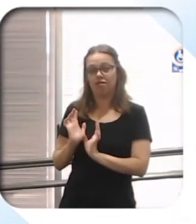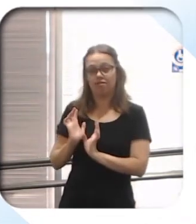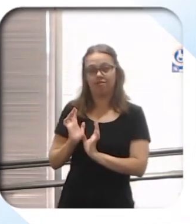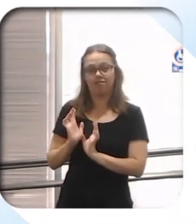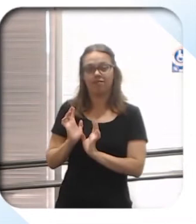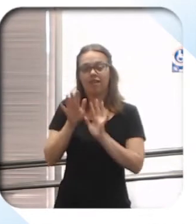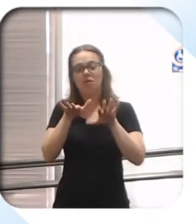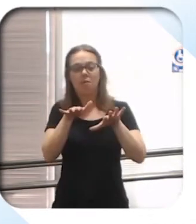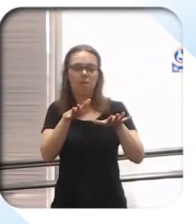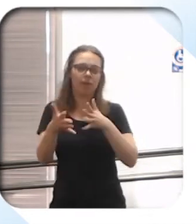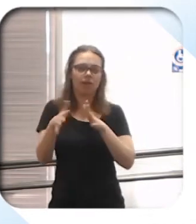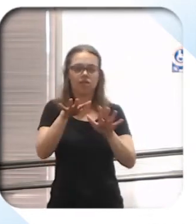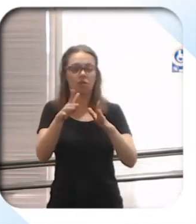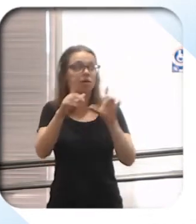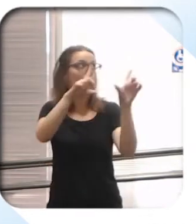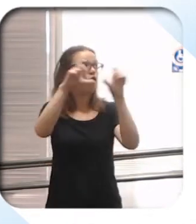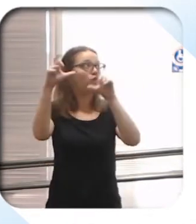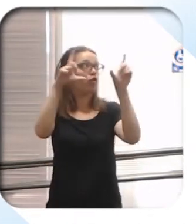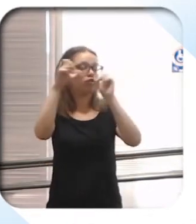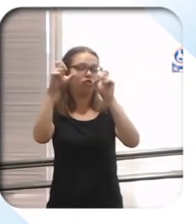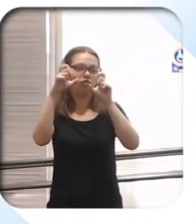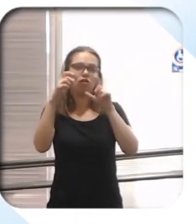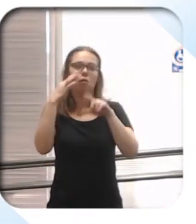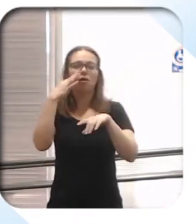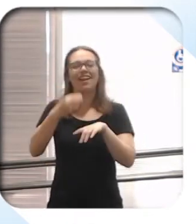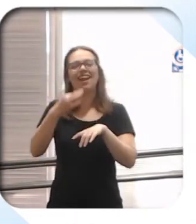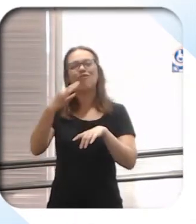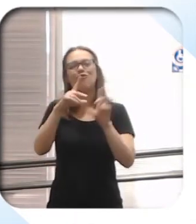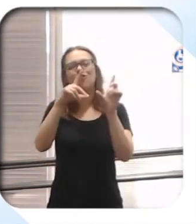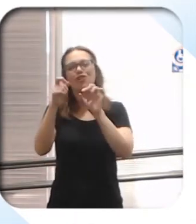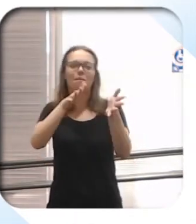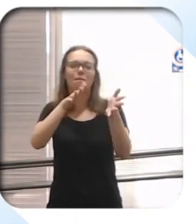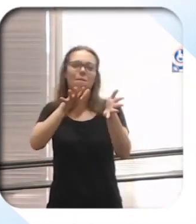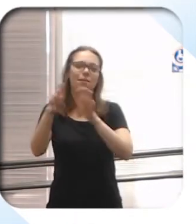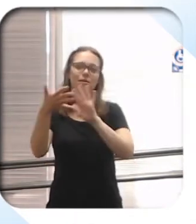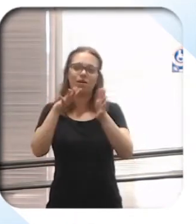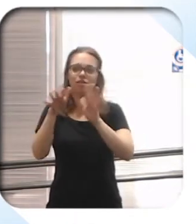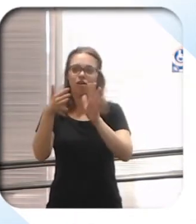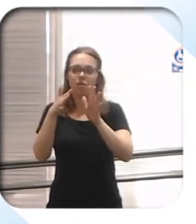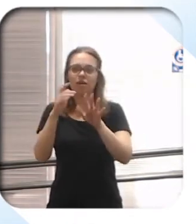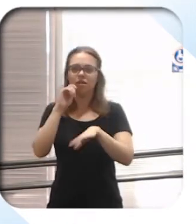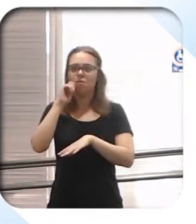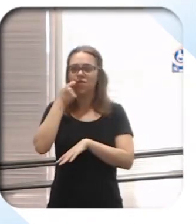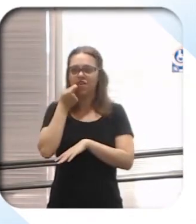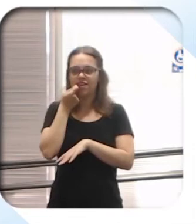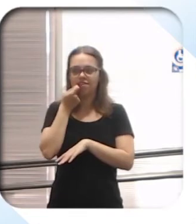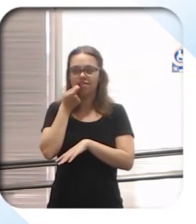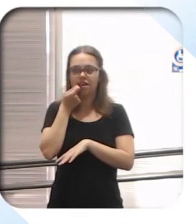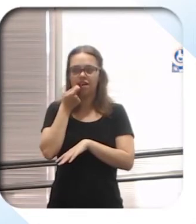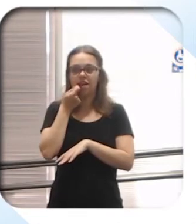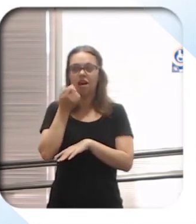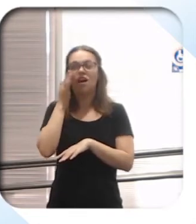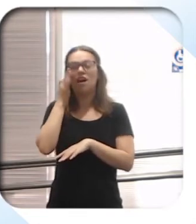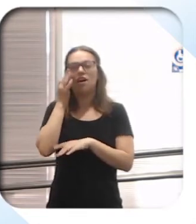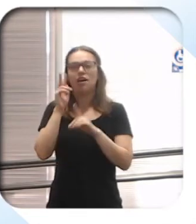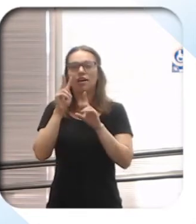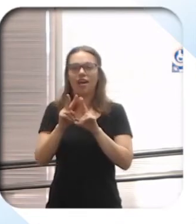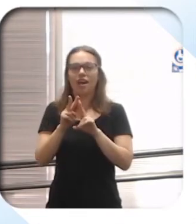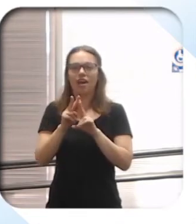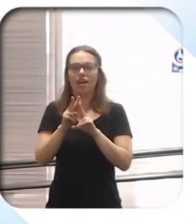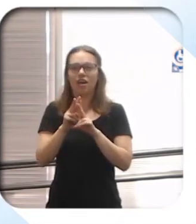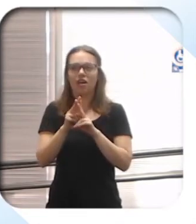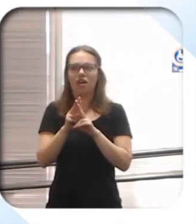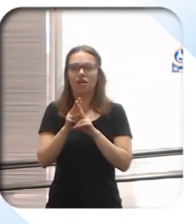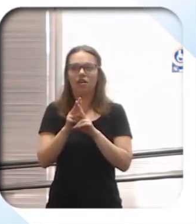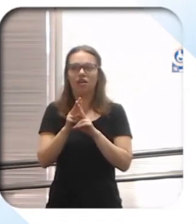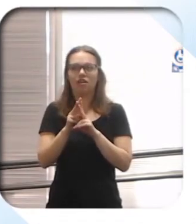Esto es más o menos en las fotos, que no puedo traer fotos reales, pero sí que tengo muy lindas. Si algún día, cuando pida, no tuve tiempo de pedirle al